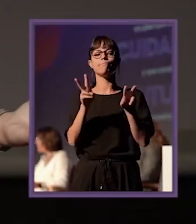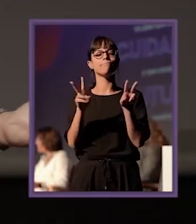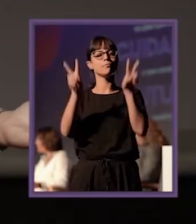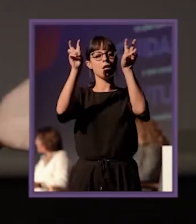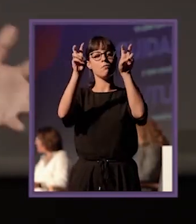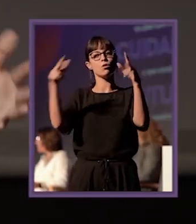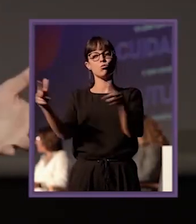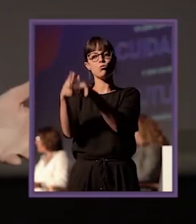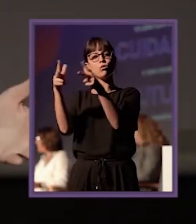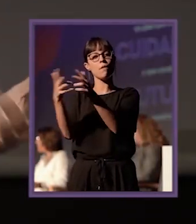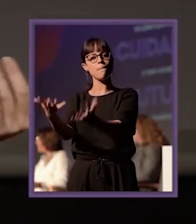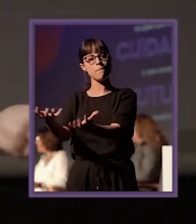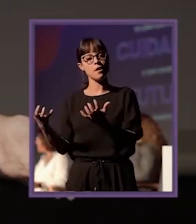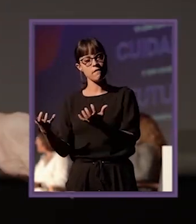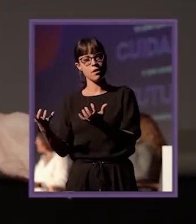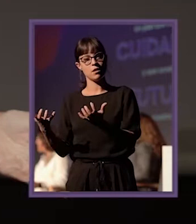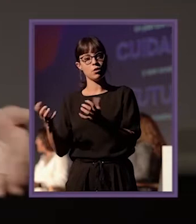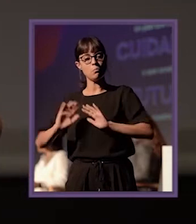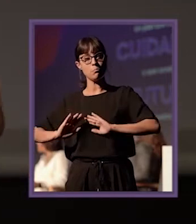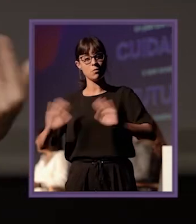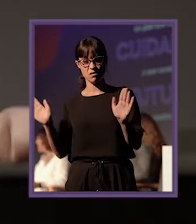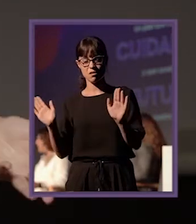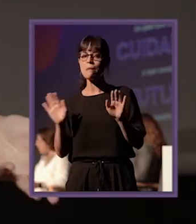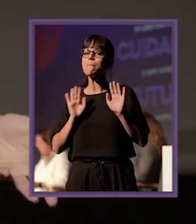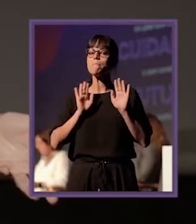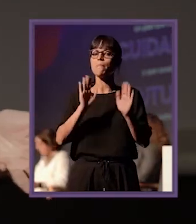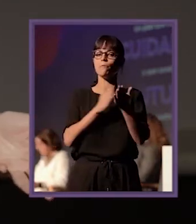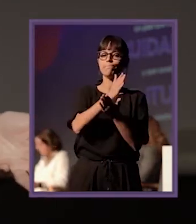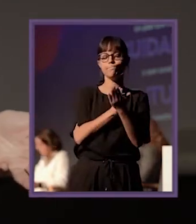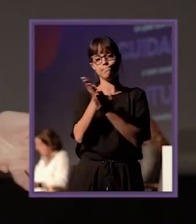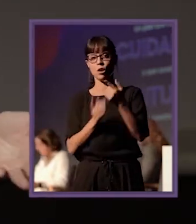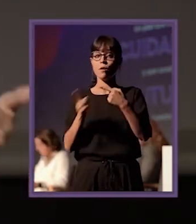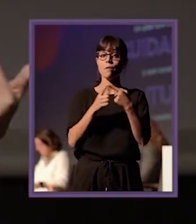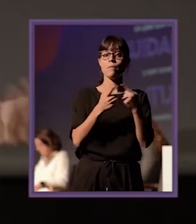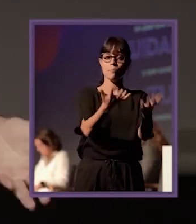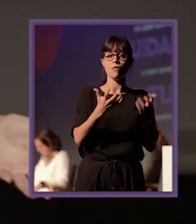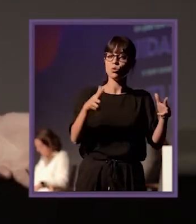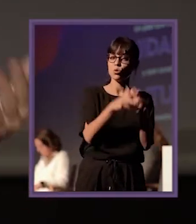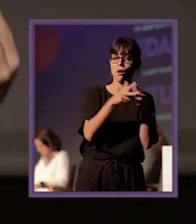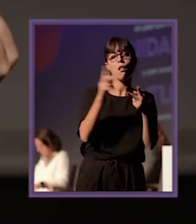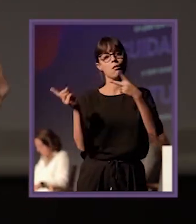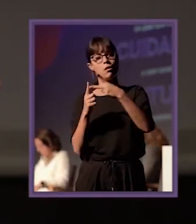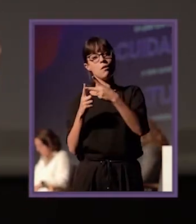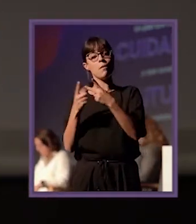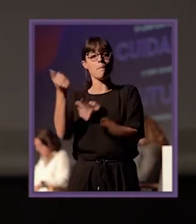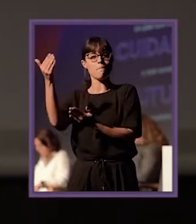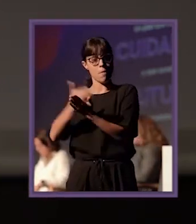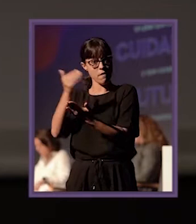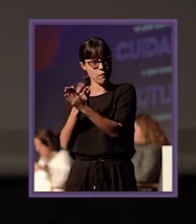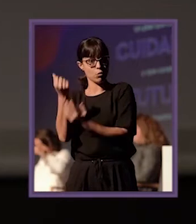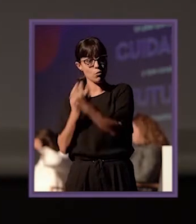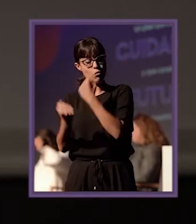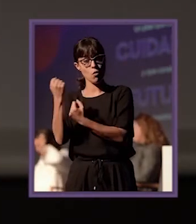beneficio social que nos reporta. Pero también hay un gran beneficio económico y por eso decía que